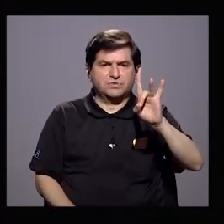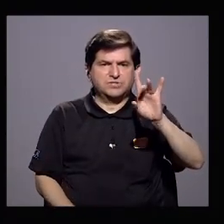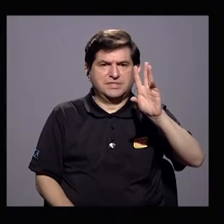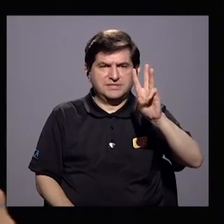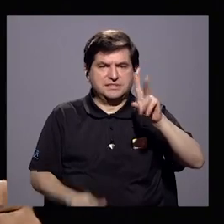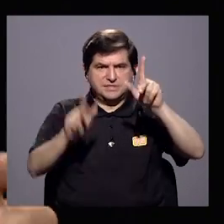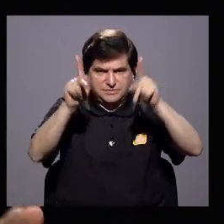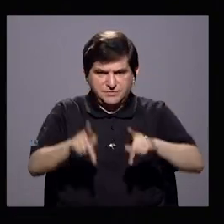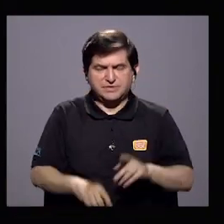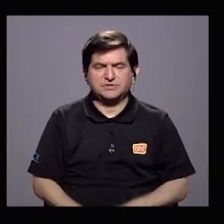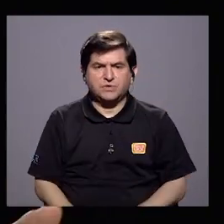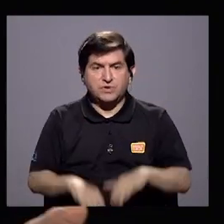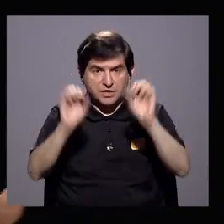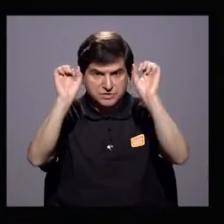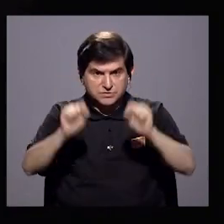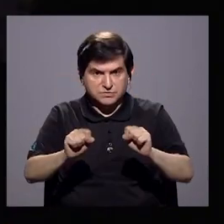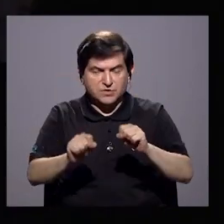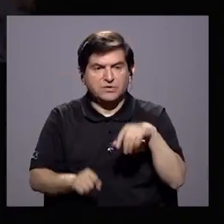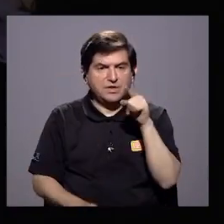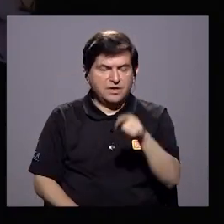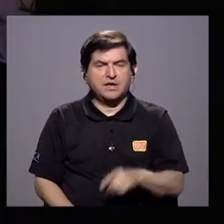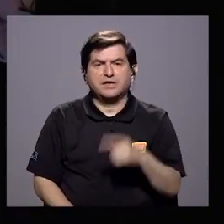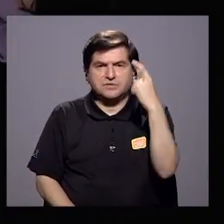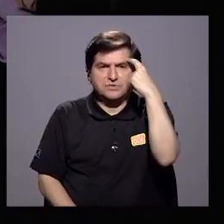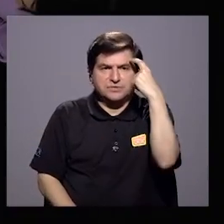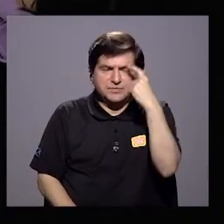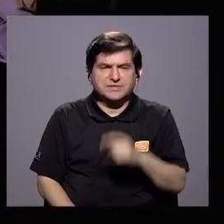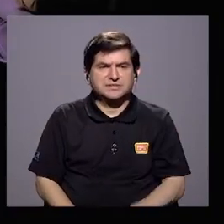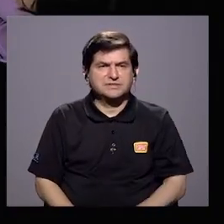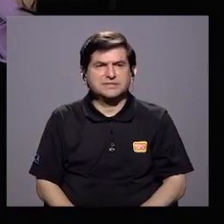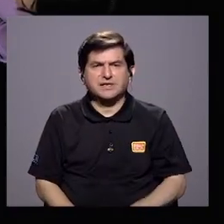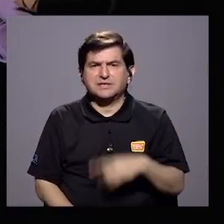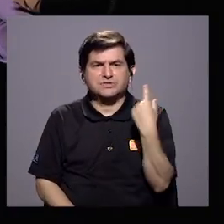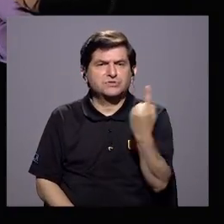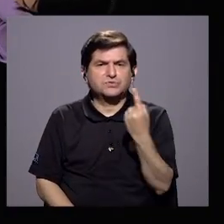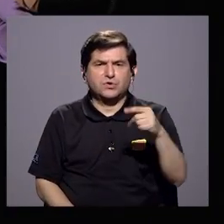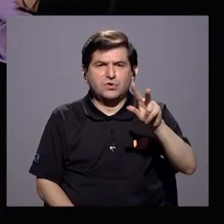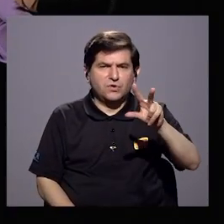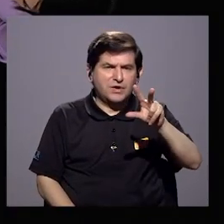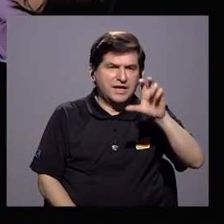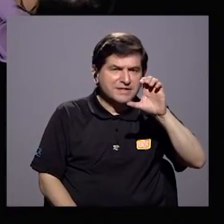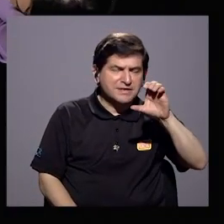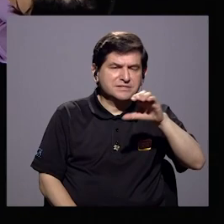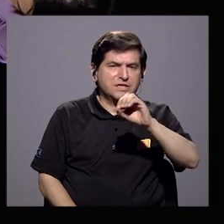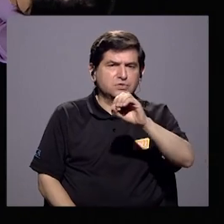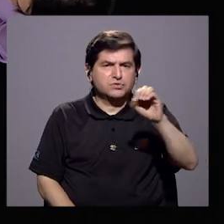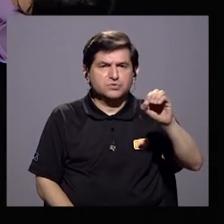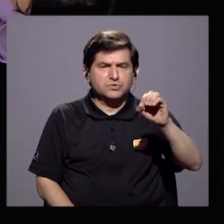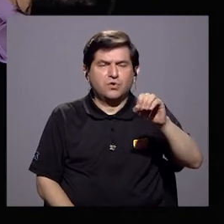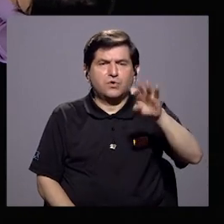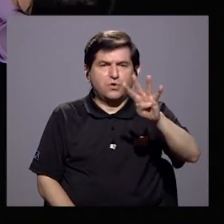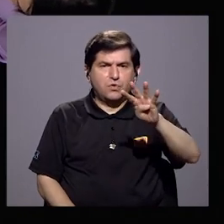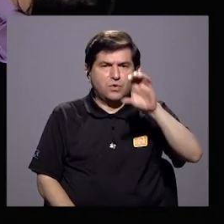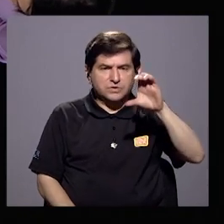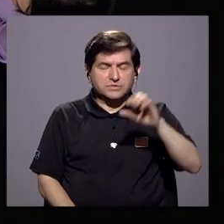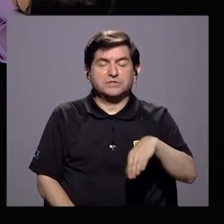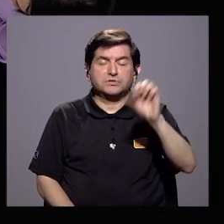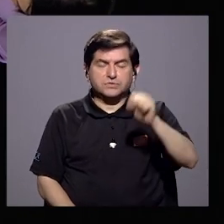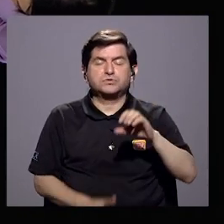alguna manera ser autocompositiva, Habdeba debería de pensar en 300 o 400. ¿Es correcto ese dato? Correcto. Arrancamos en